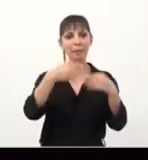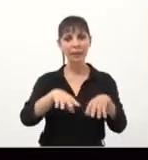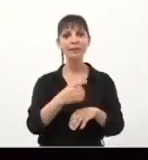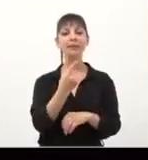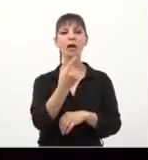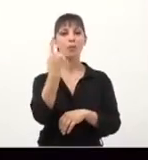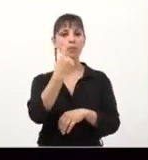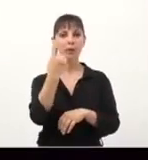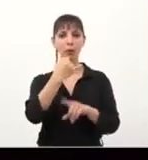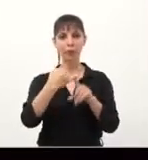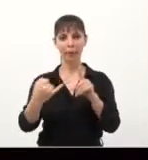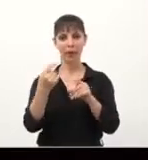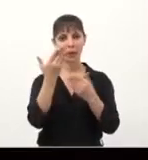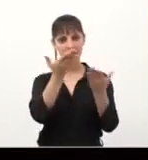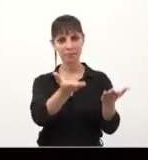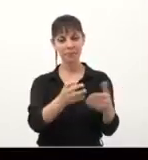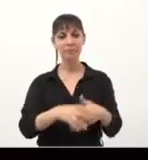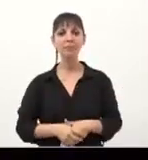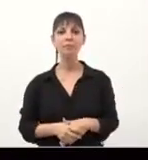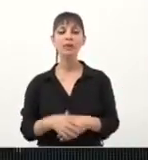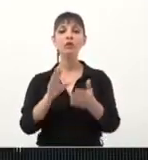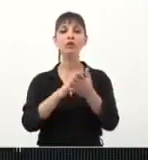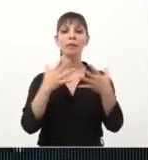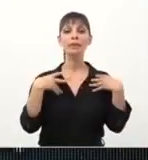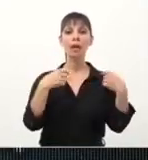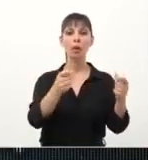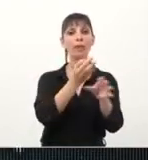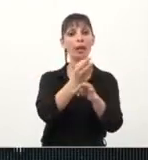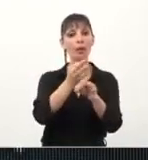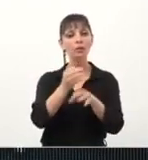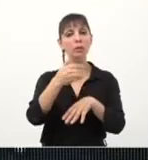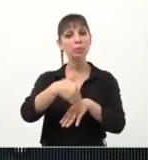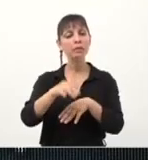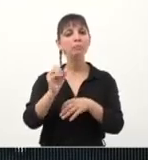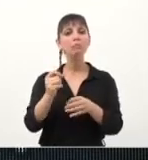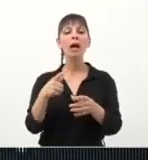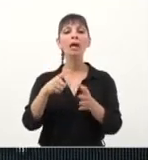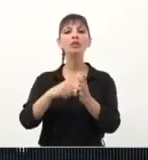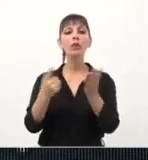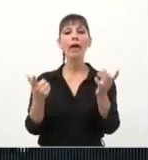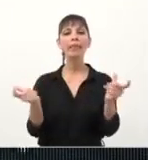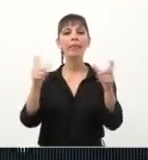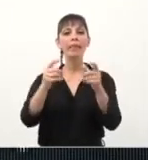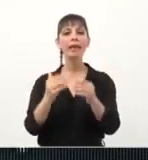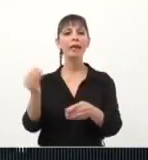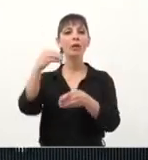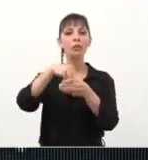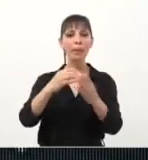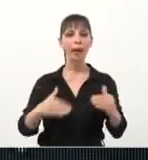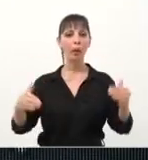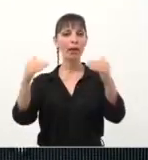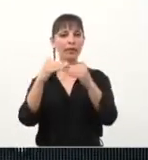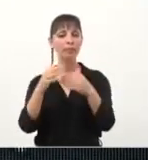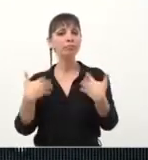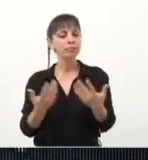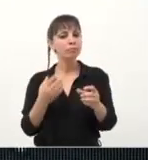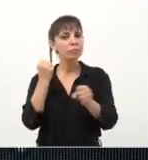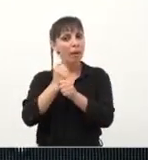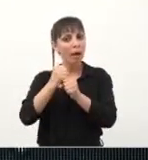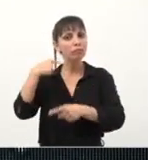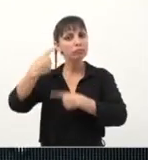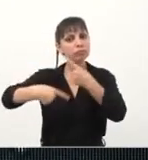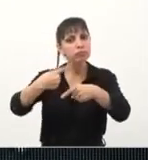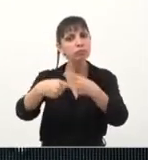1:30 para usted. La salud y la educación hacen una ciudad más inclusiva y más igualitaria. Por eso vamos a seguir trabajando